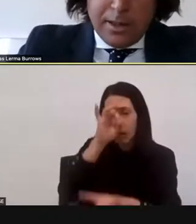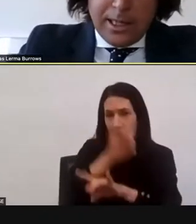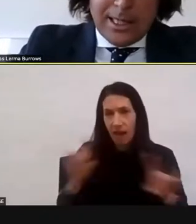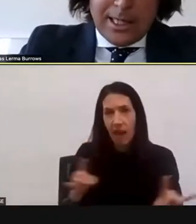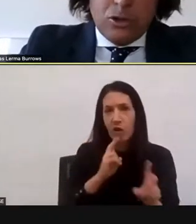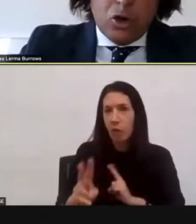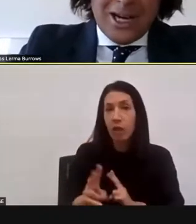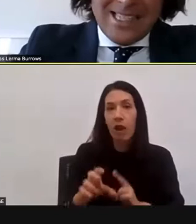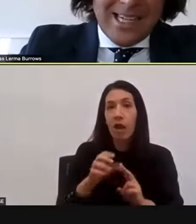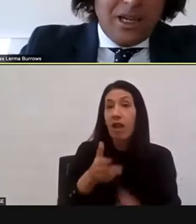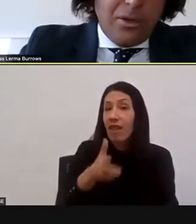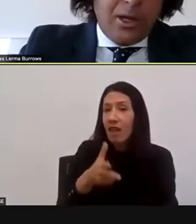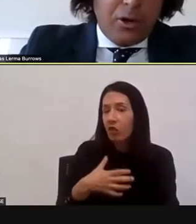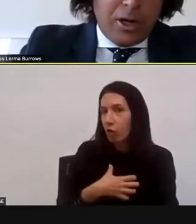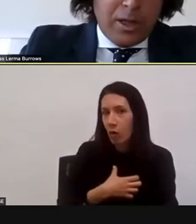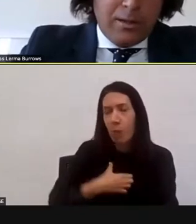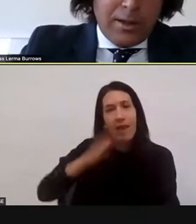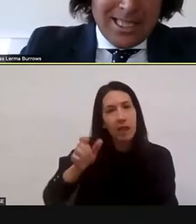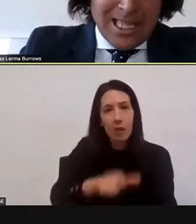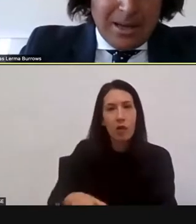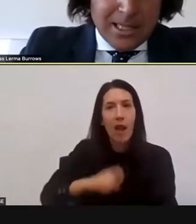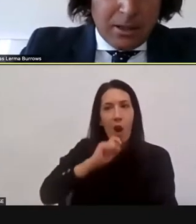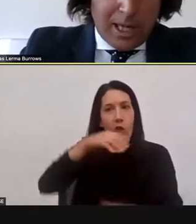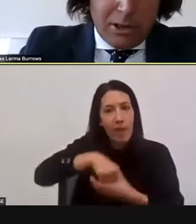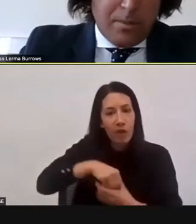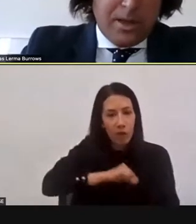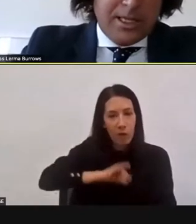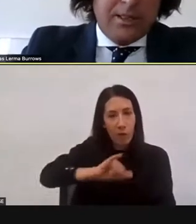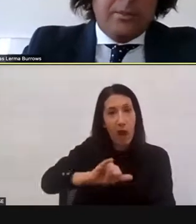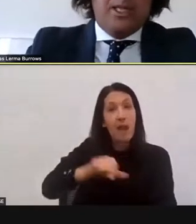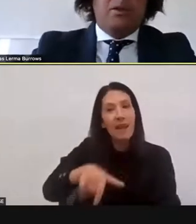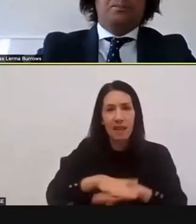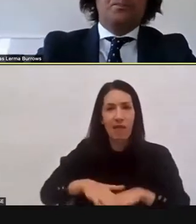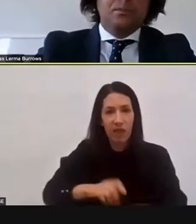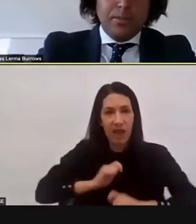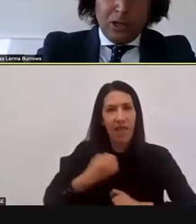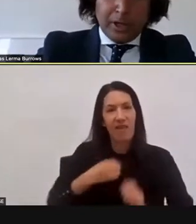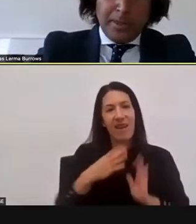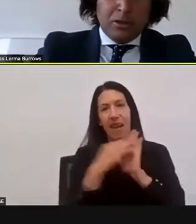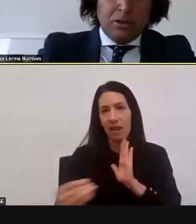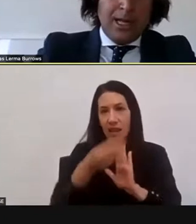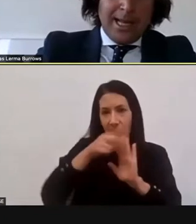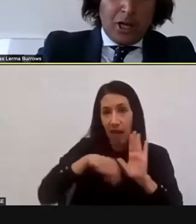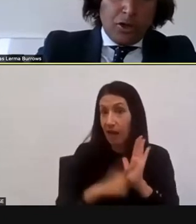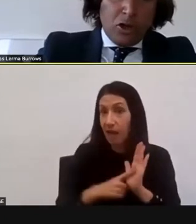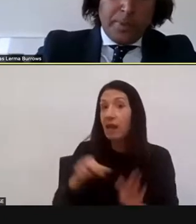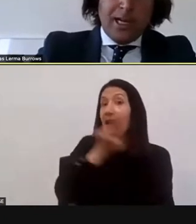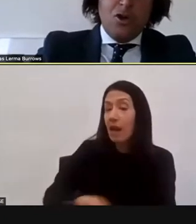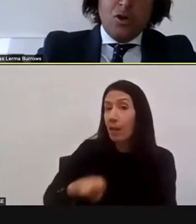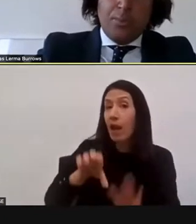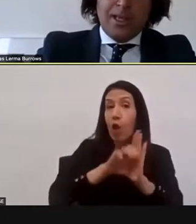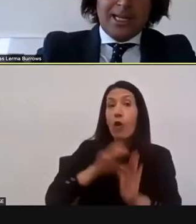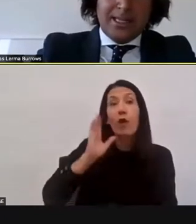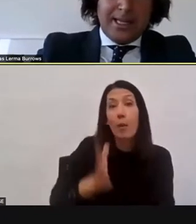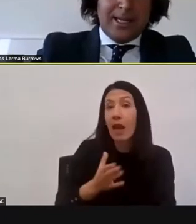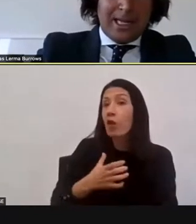en este caso, o castigar al ciudadano que odia. Y esa es la base con la que tengo que empezar esta interpretación. Y lo repito, el Código Penal no